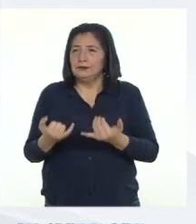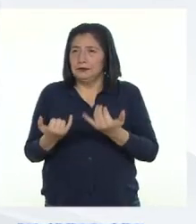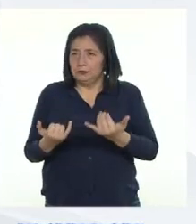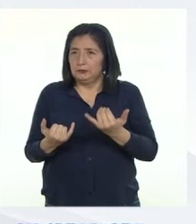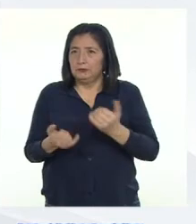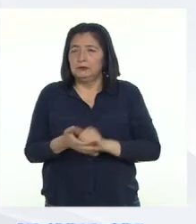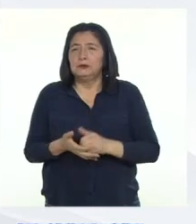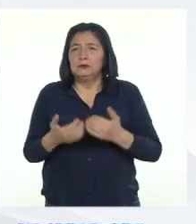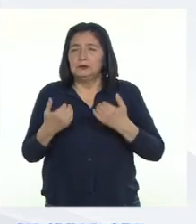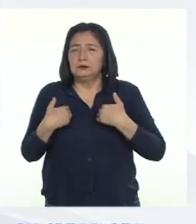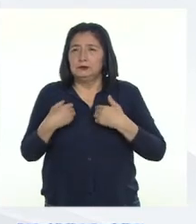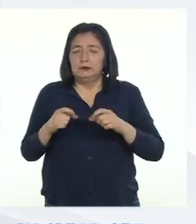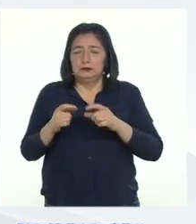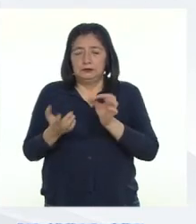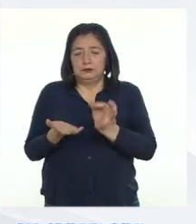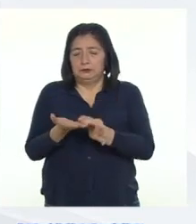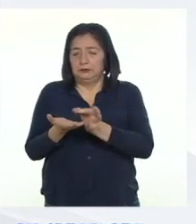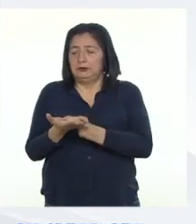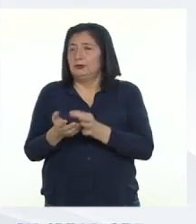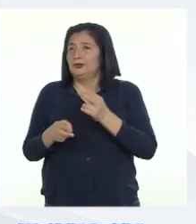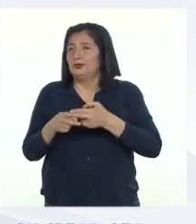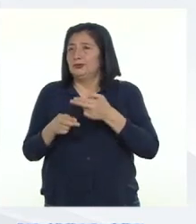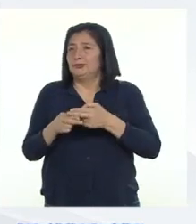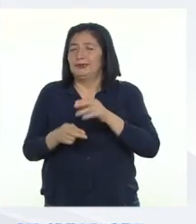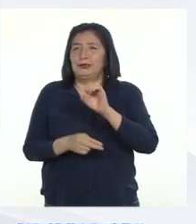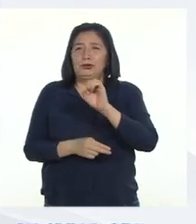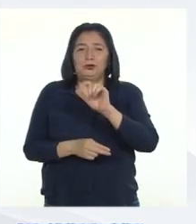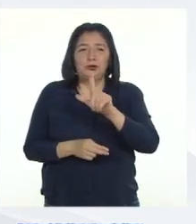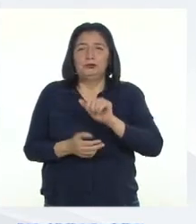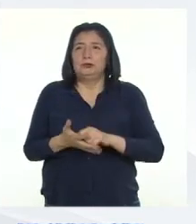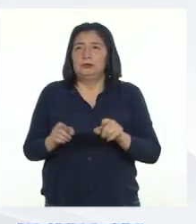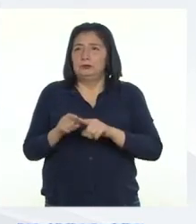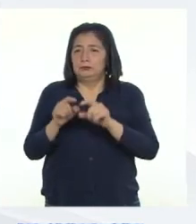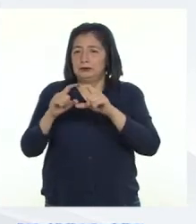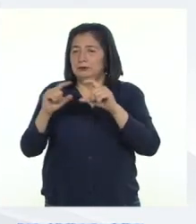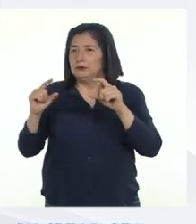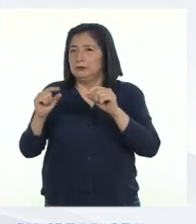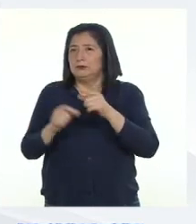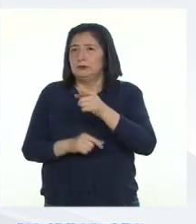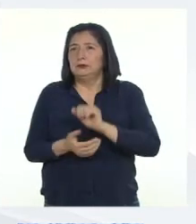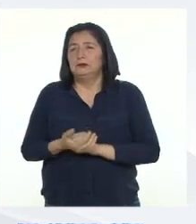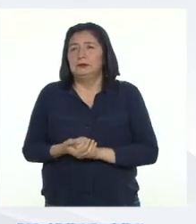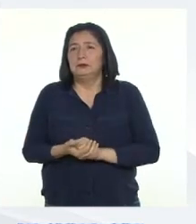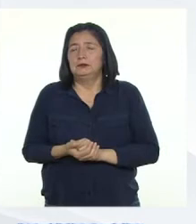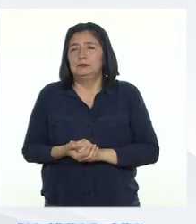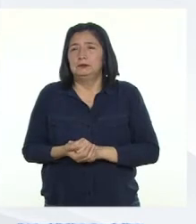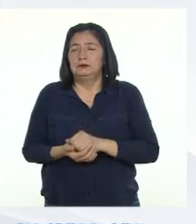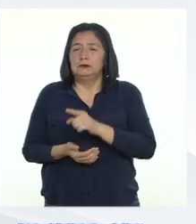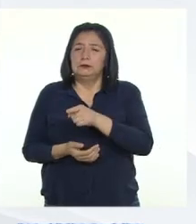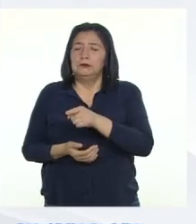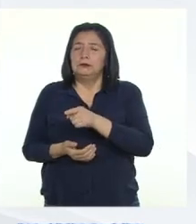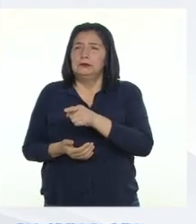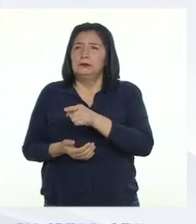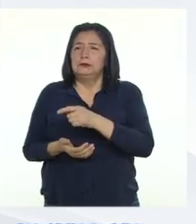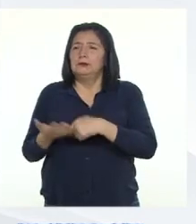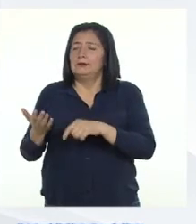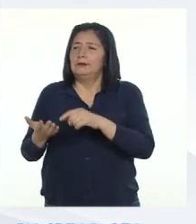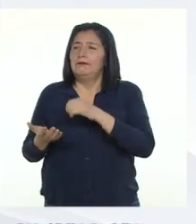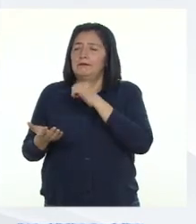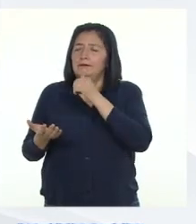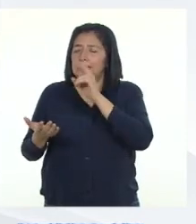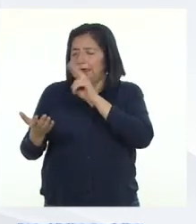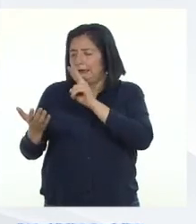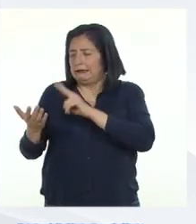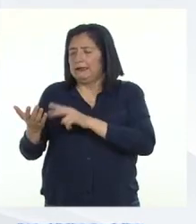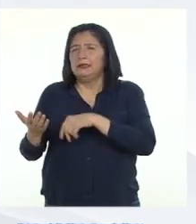actualidad tenemos las monedas llamadas soles, también conocidas. El analfabetismo en el Perú.